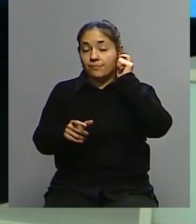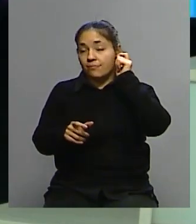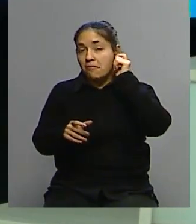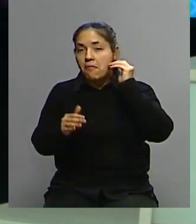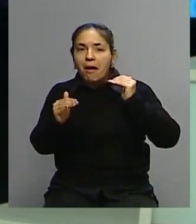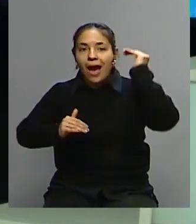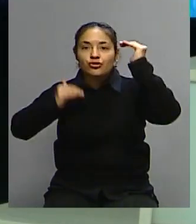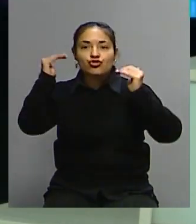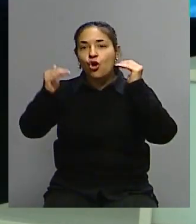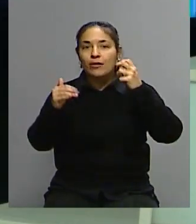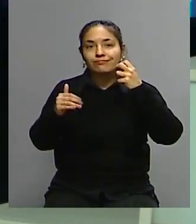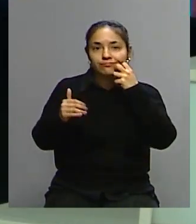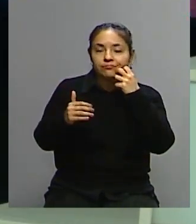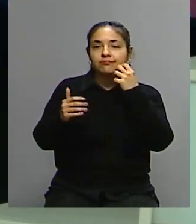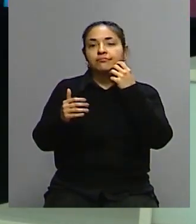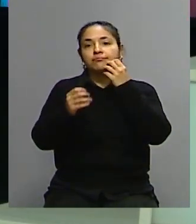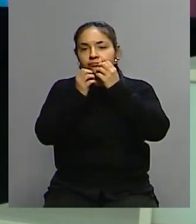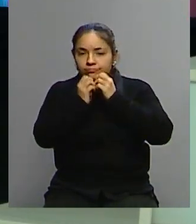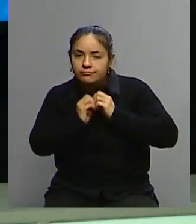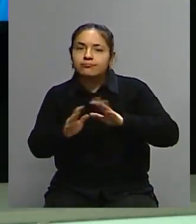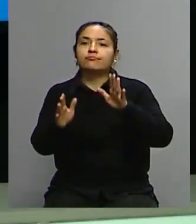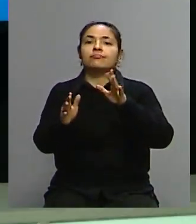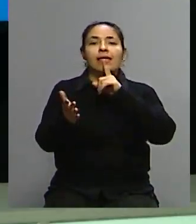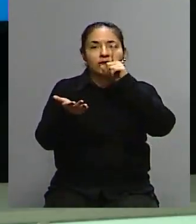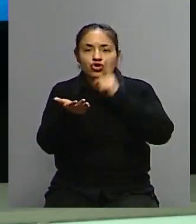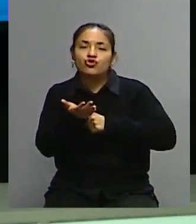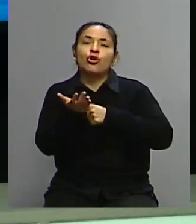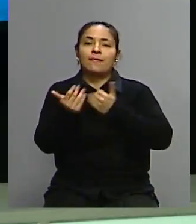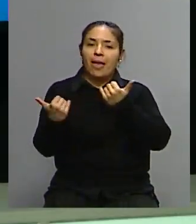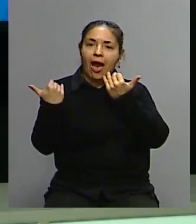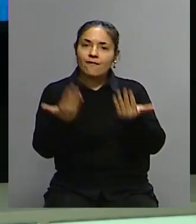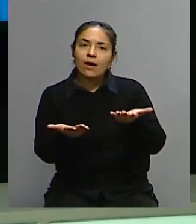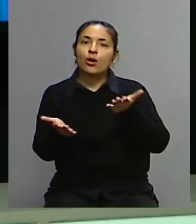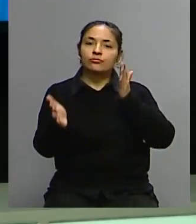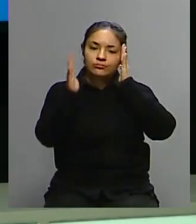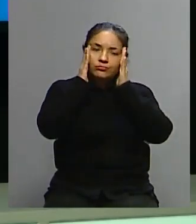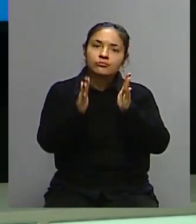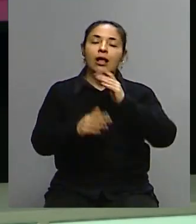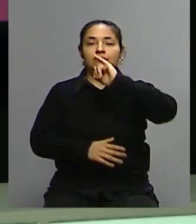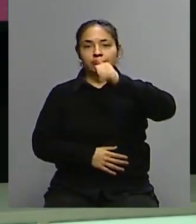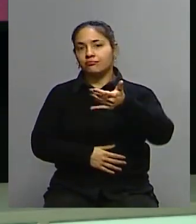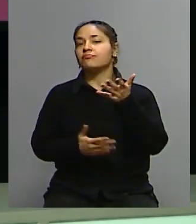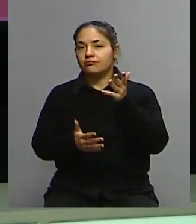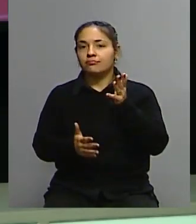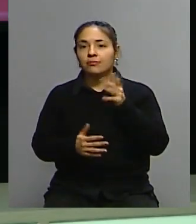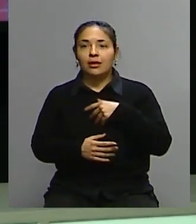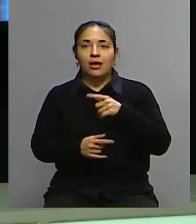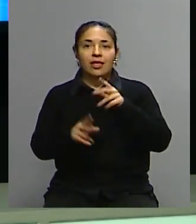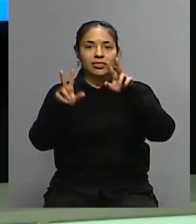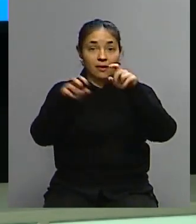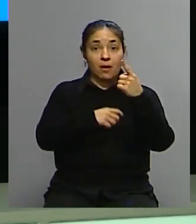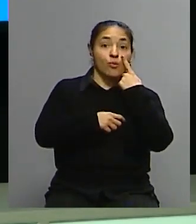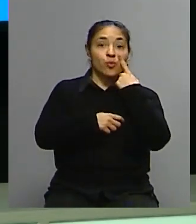medidas, que es lo que uno entiende que debe suceder, ¿no? Absolutamente. Sí, es cierto, a nivel